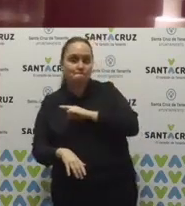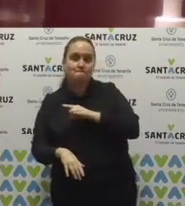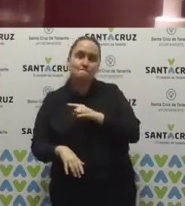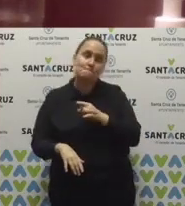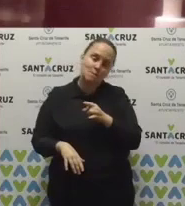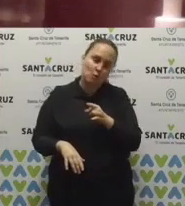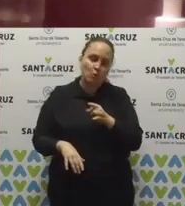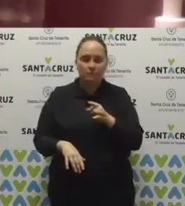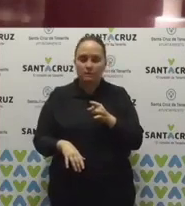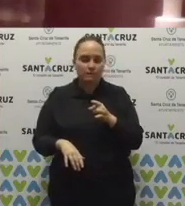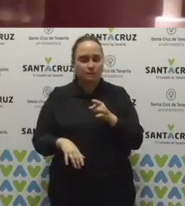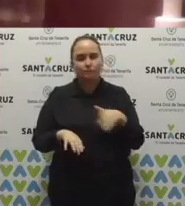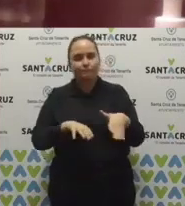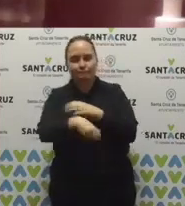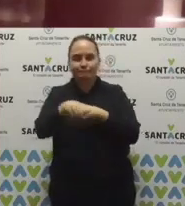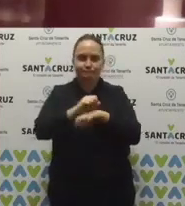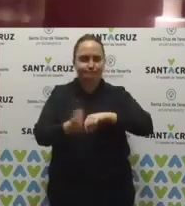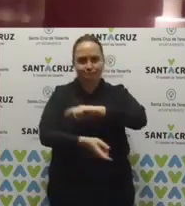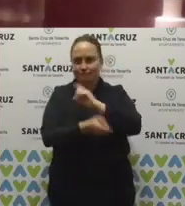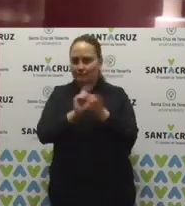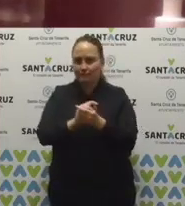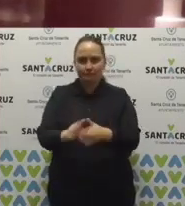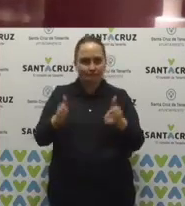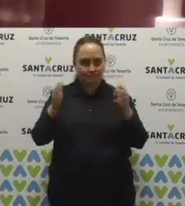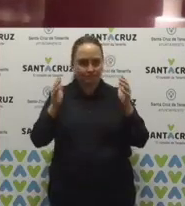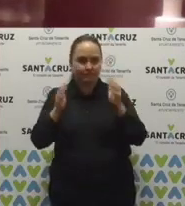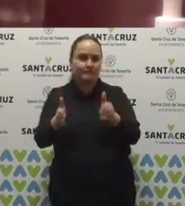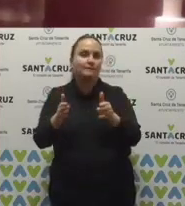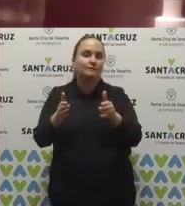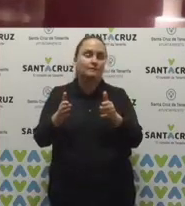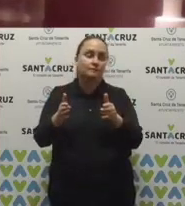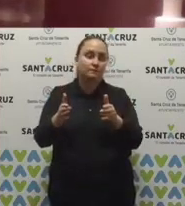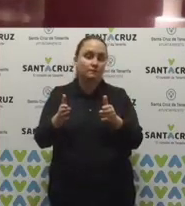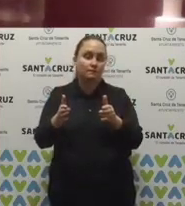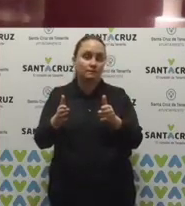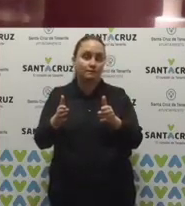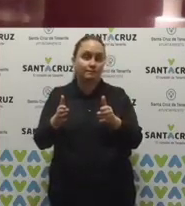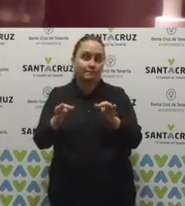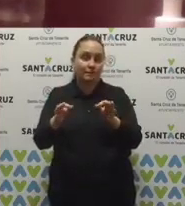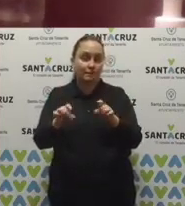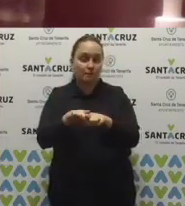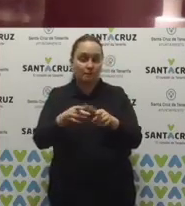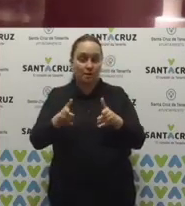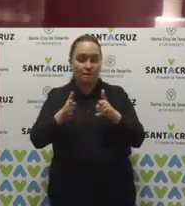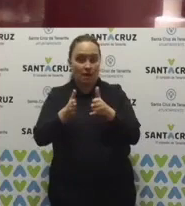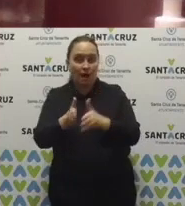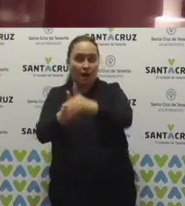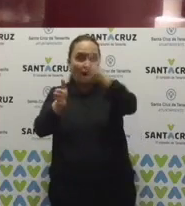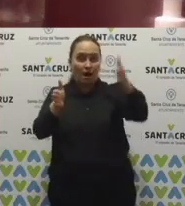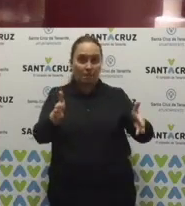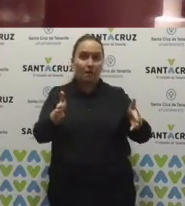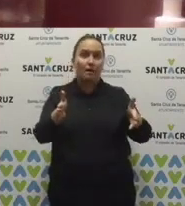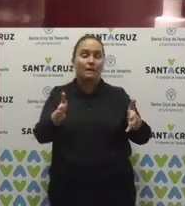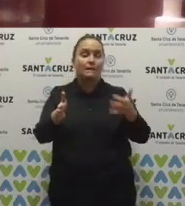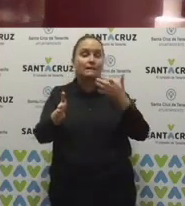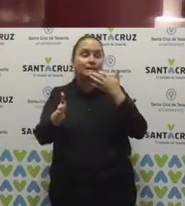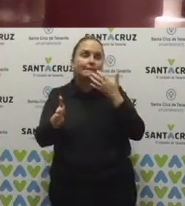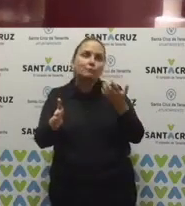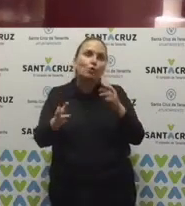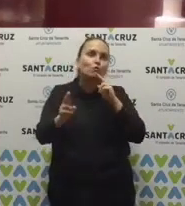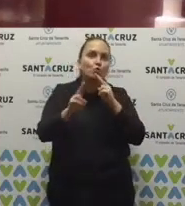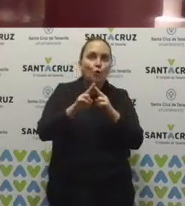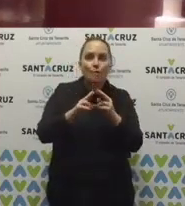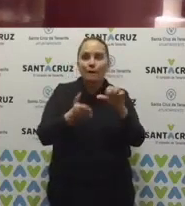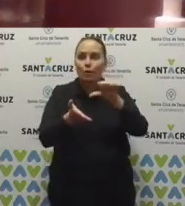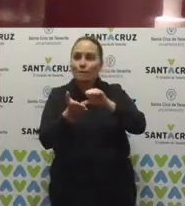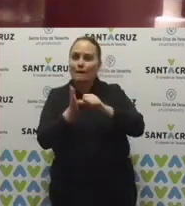ponernos manos a la obra y cambiar y ampliar esas avenidas que bueno si se viene a llamar urbanismo táctico